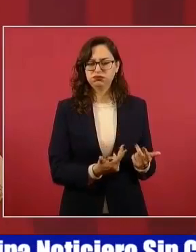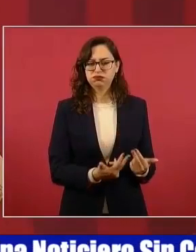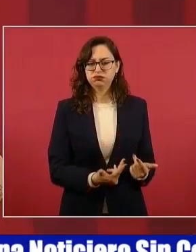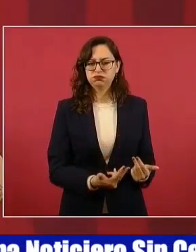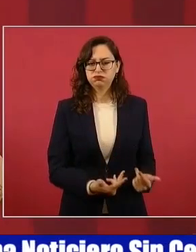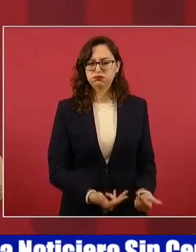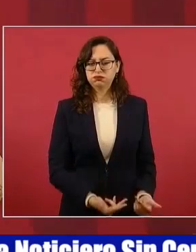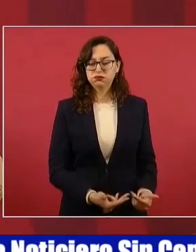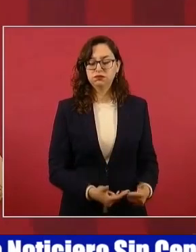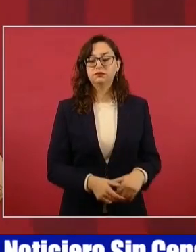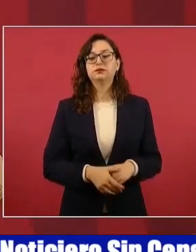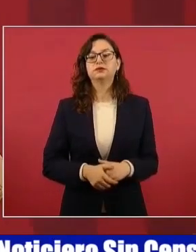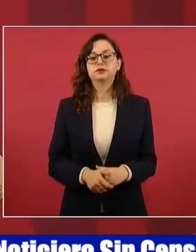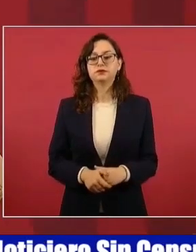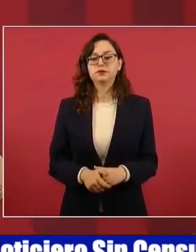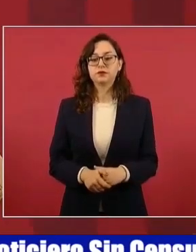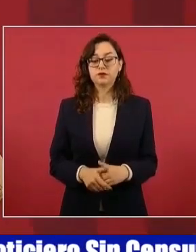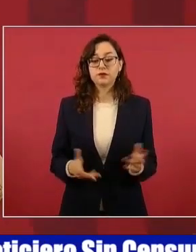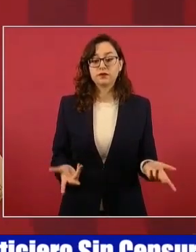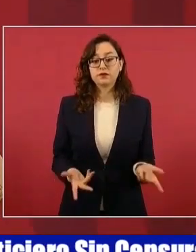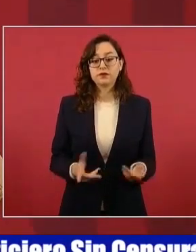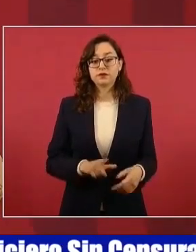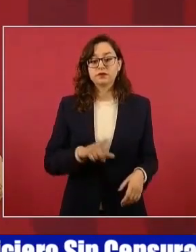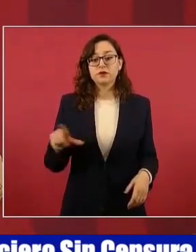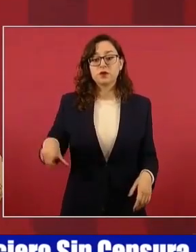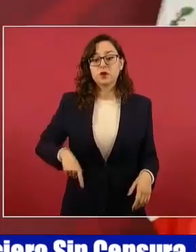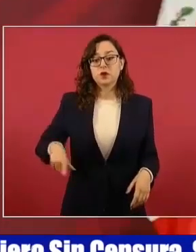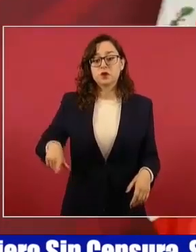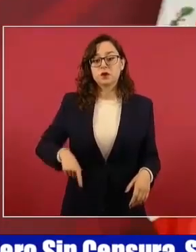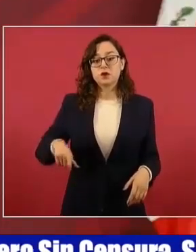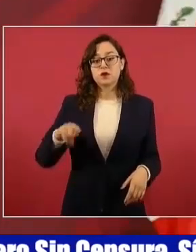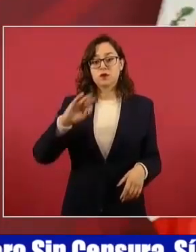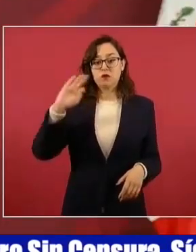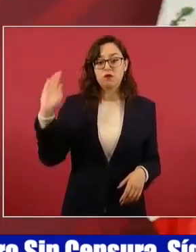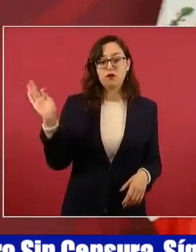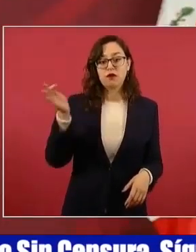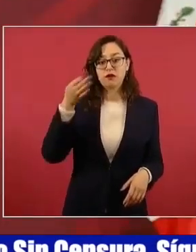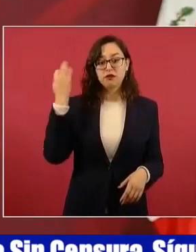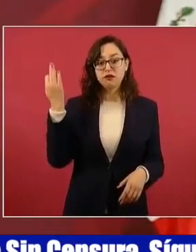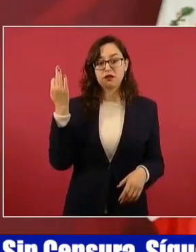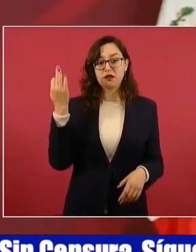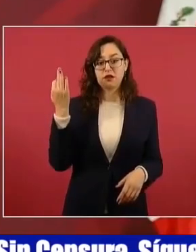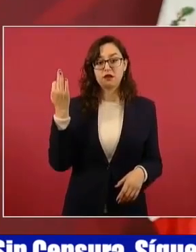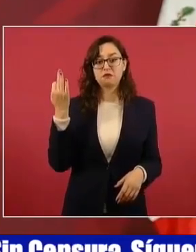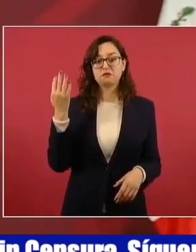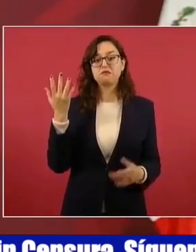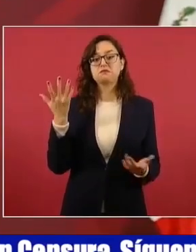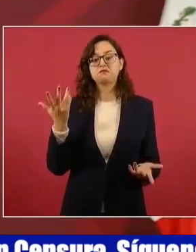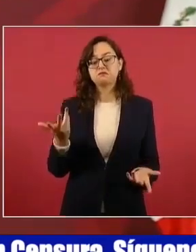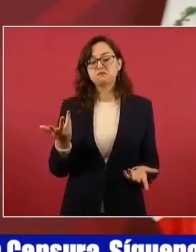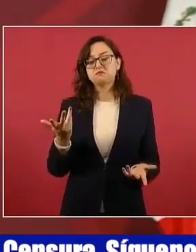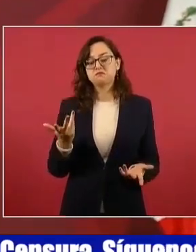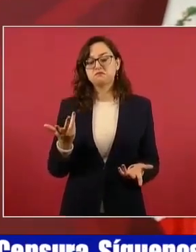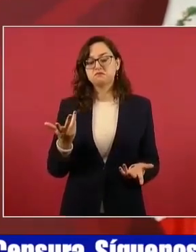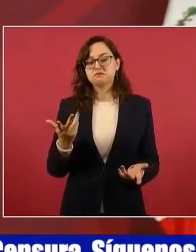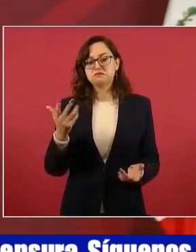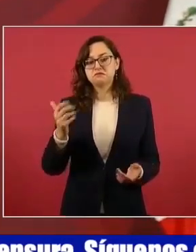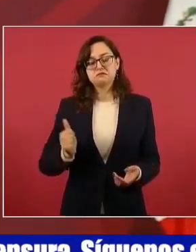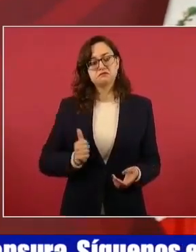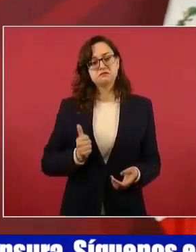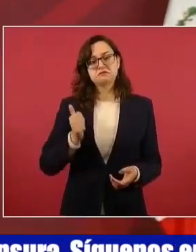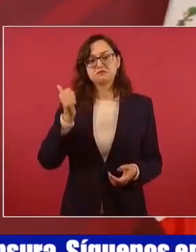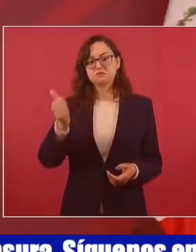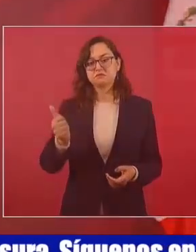mucho ruido, por ejemplo, lo que diga Loret de Mola, lo que diga La Universal, lo que diga Reforma. Y la cuestión es que